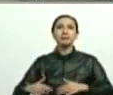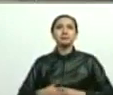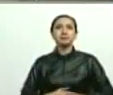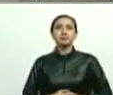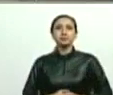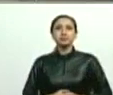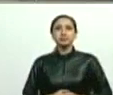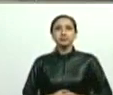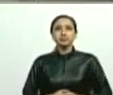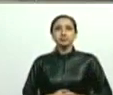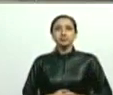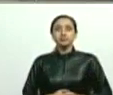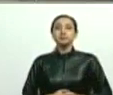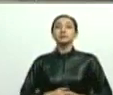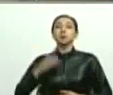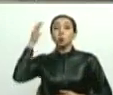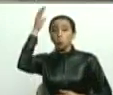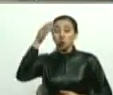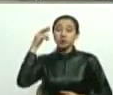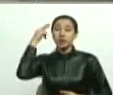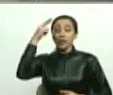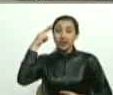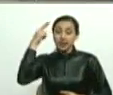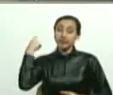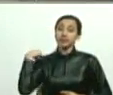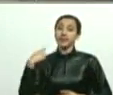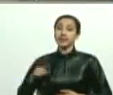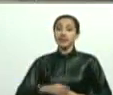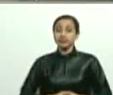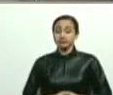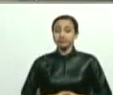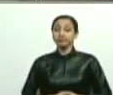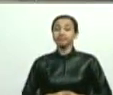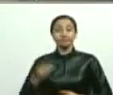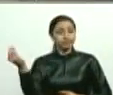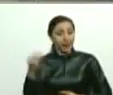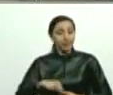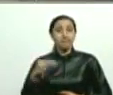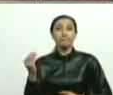Vamos a poner los pies sobre la tierra cada vez más,